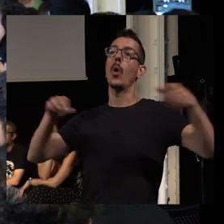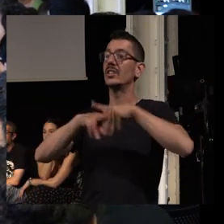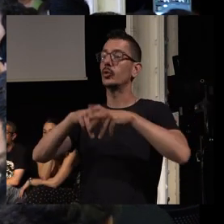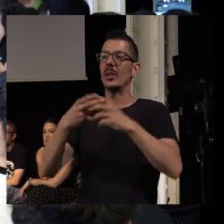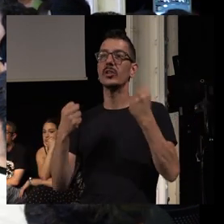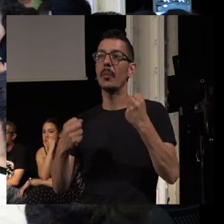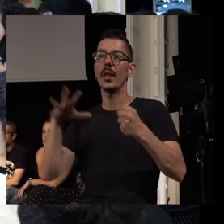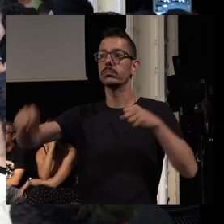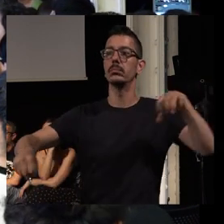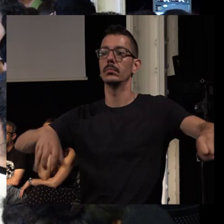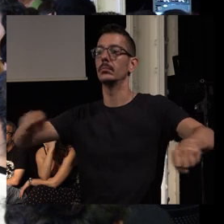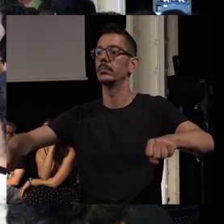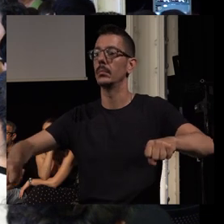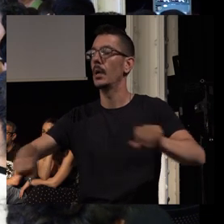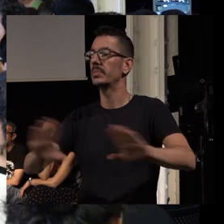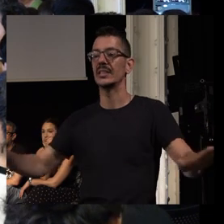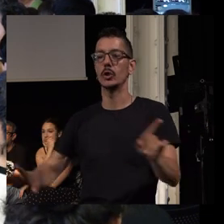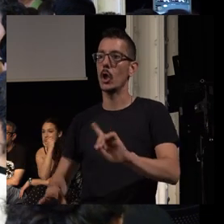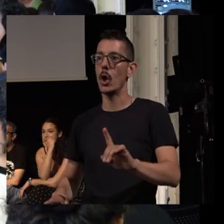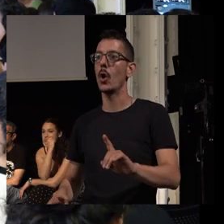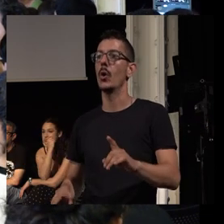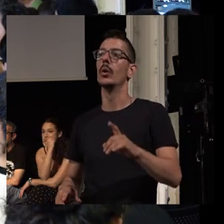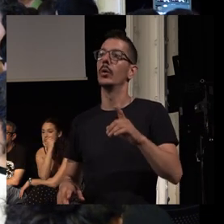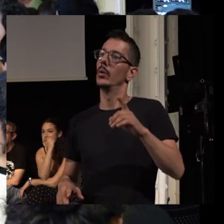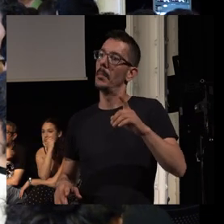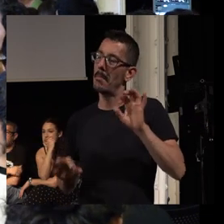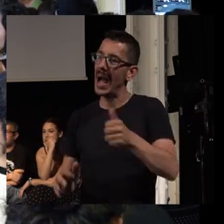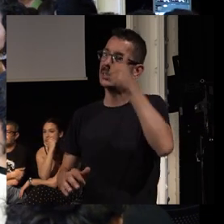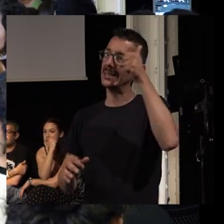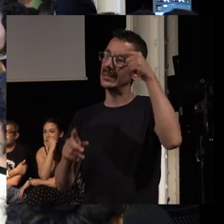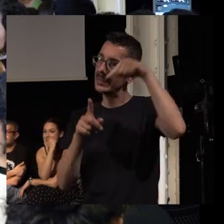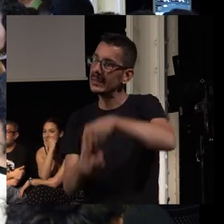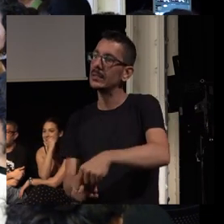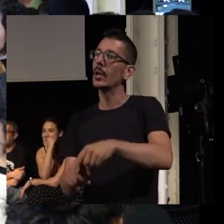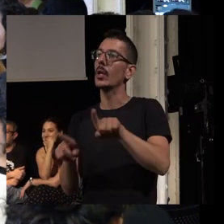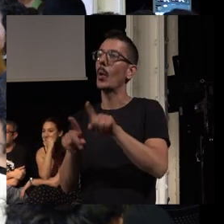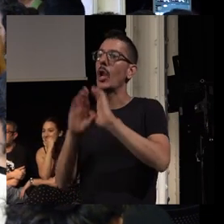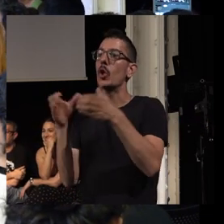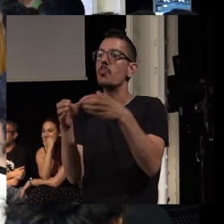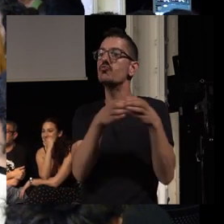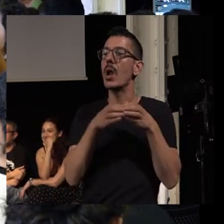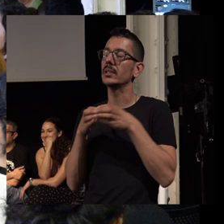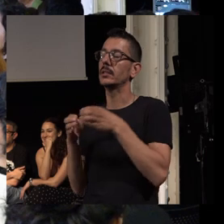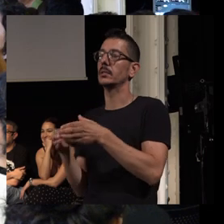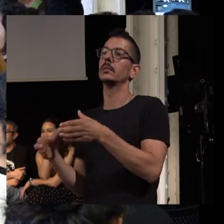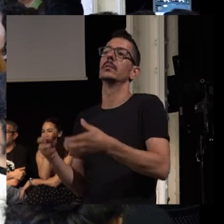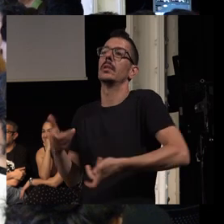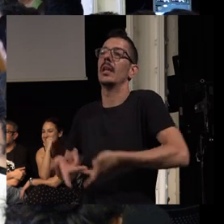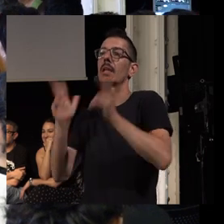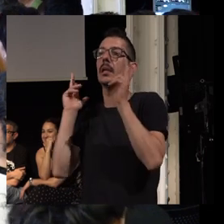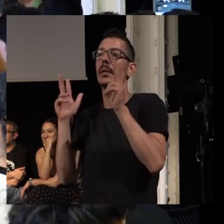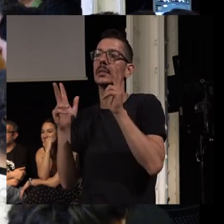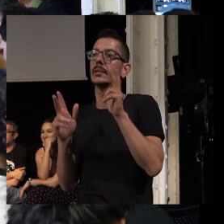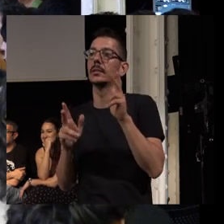instrumentos del poder, sino precisamente con esa generación, con esa creación de comunas libres, ¿no? que se confederan en